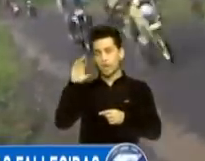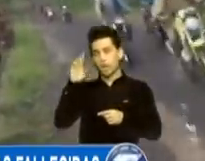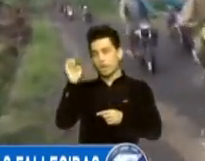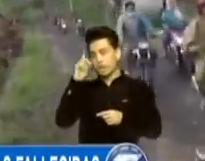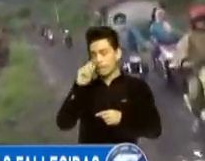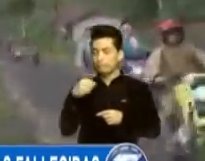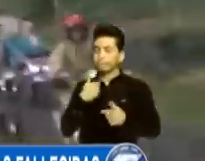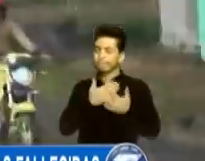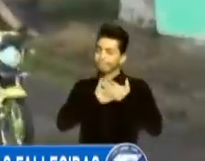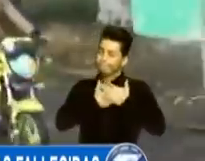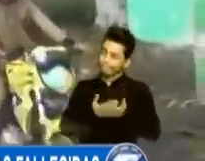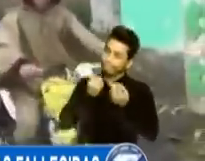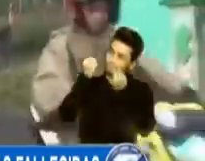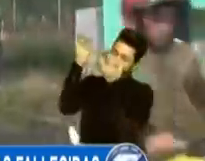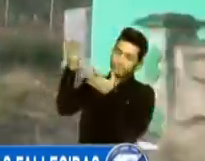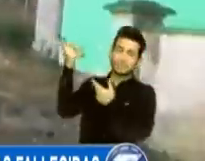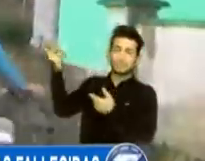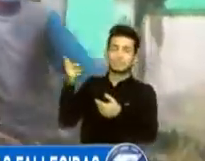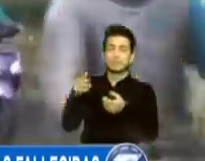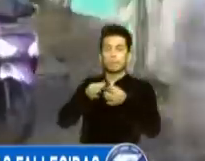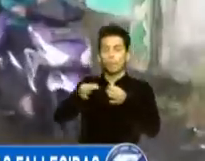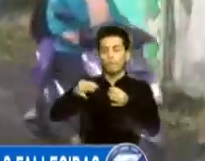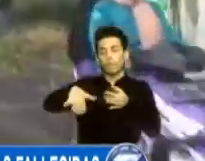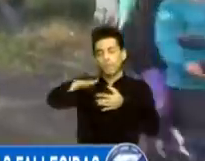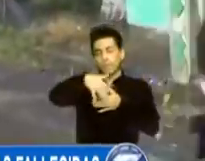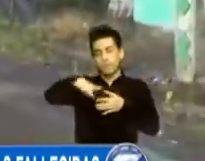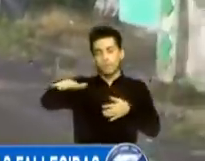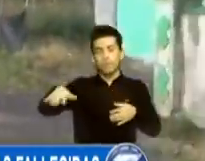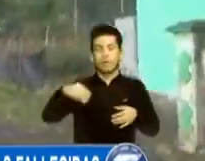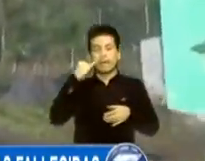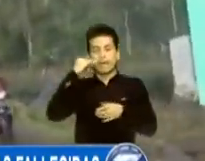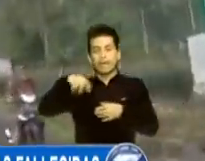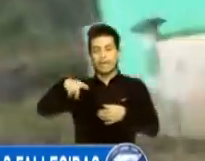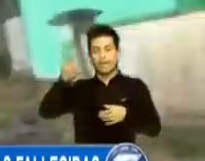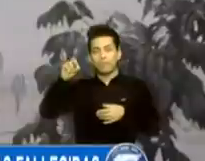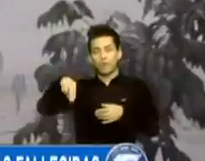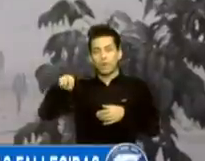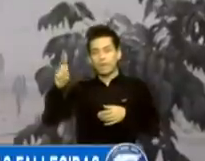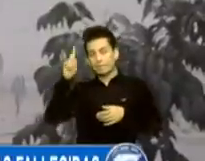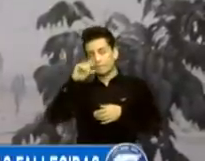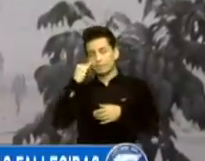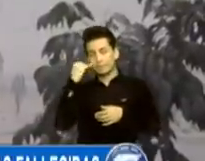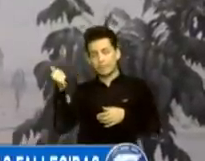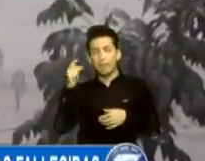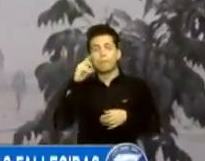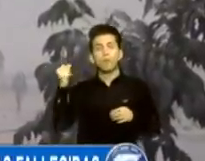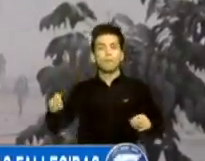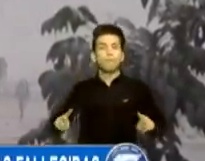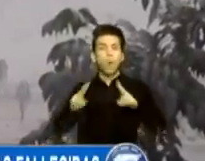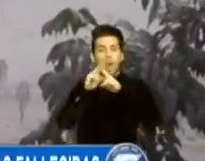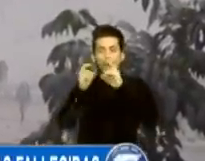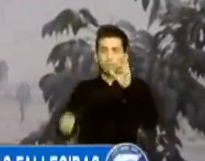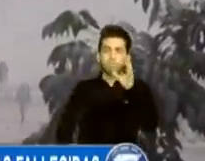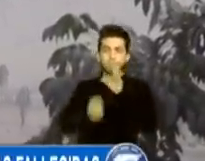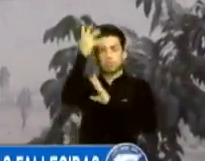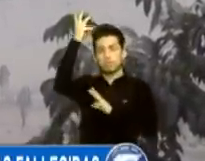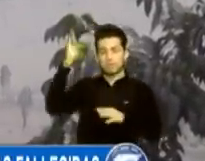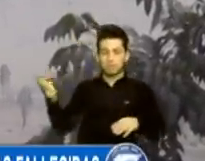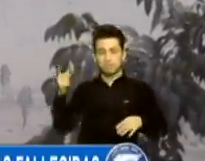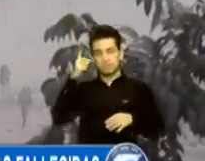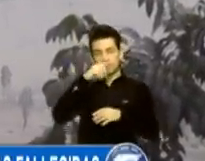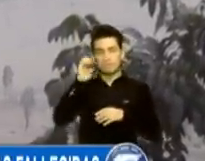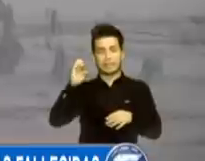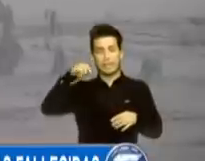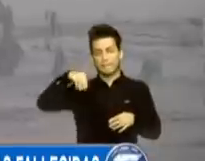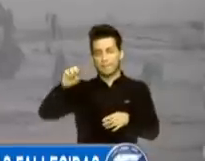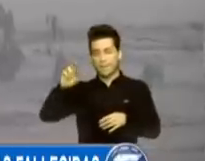de Indonesia por los daños causados por la erupción del volcán Semeru, que ocurrió este sábado en el sureste de la isla de